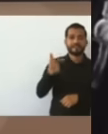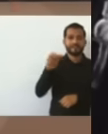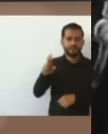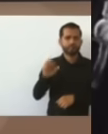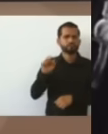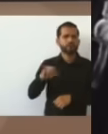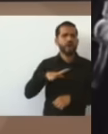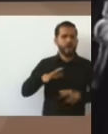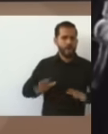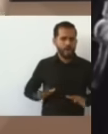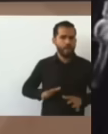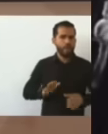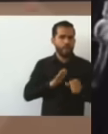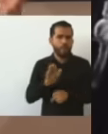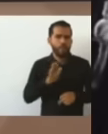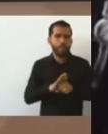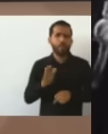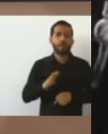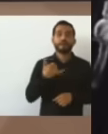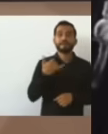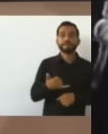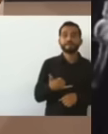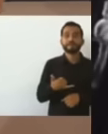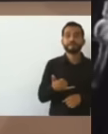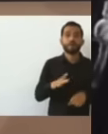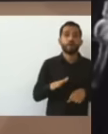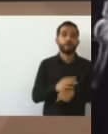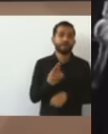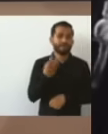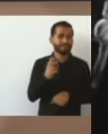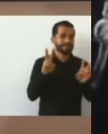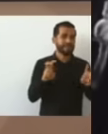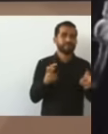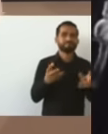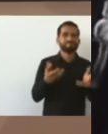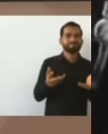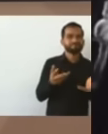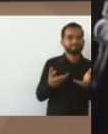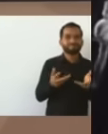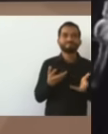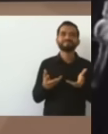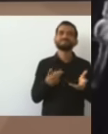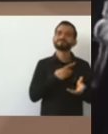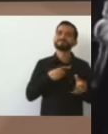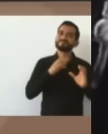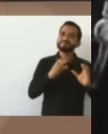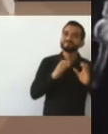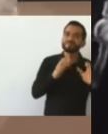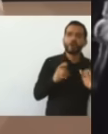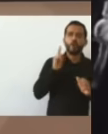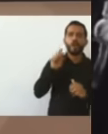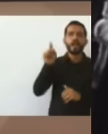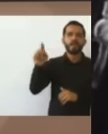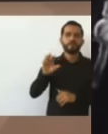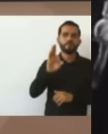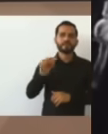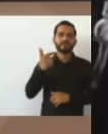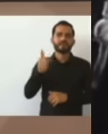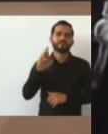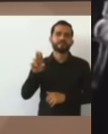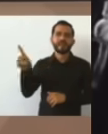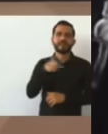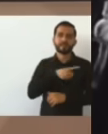el entorno en que se dio este tema. Que lo investiguen ellos, que lo atraigan. Ojalá, eso tiene que acordarlo